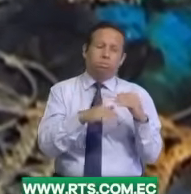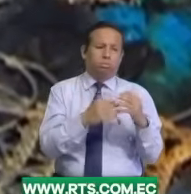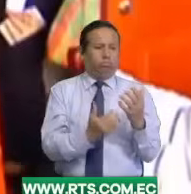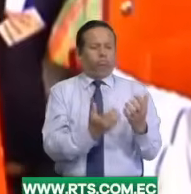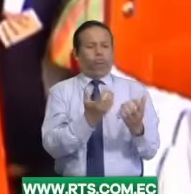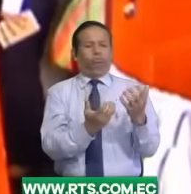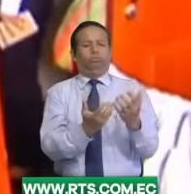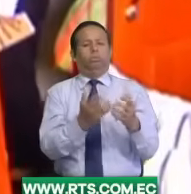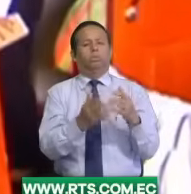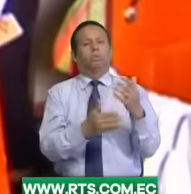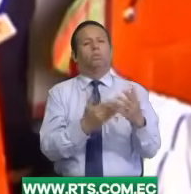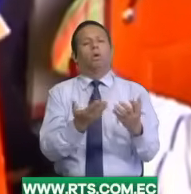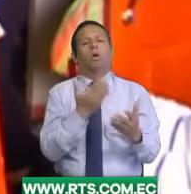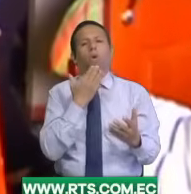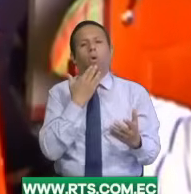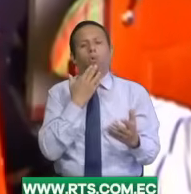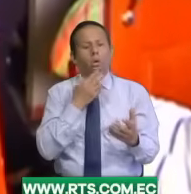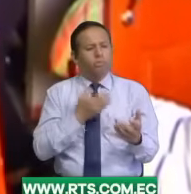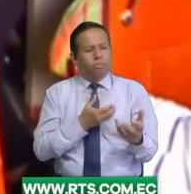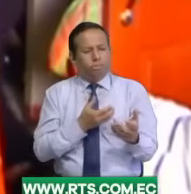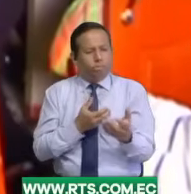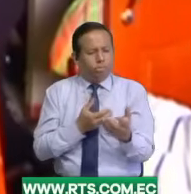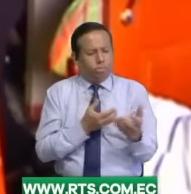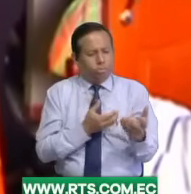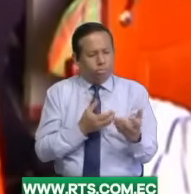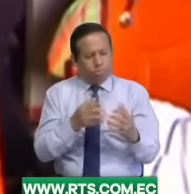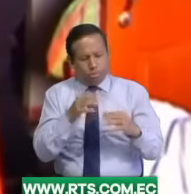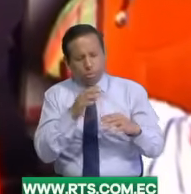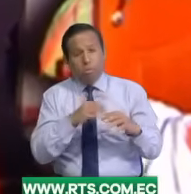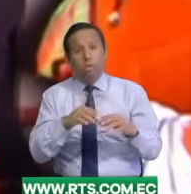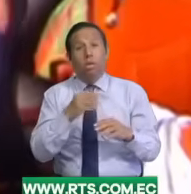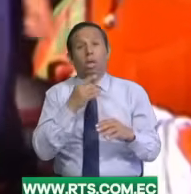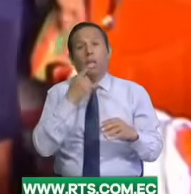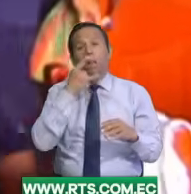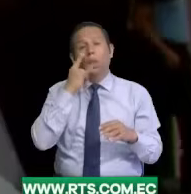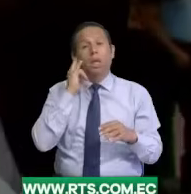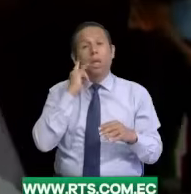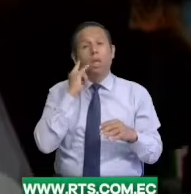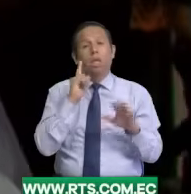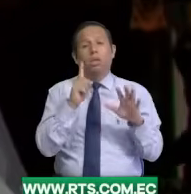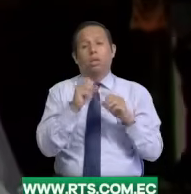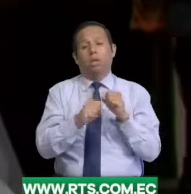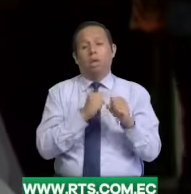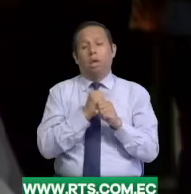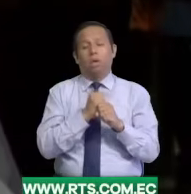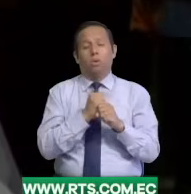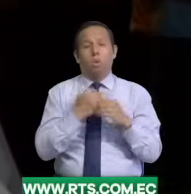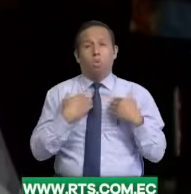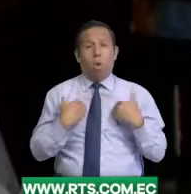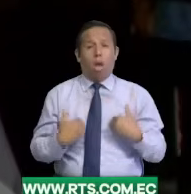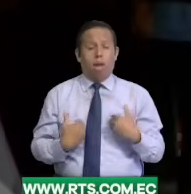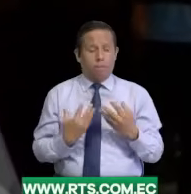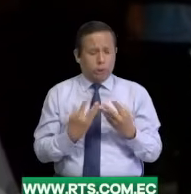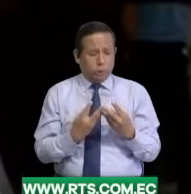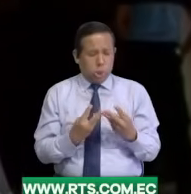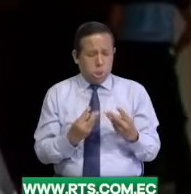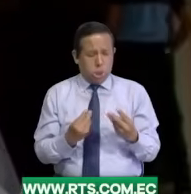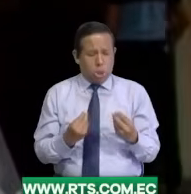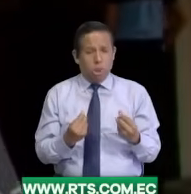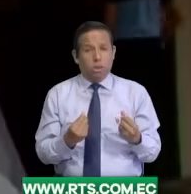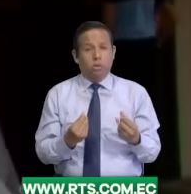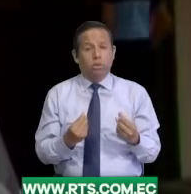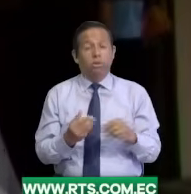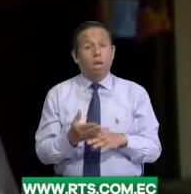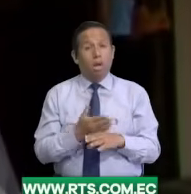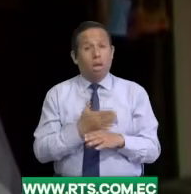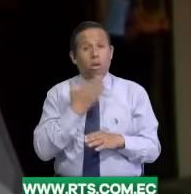inspección, los bomberos encontraron el cuerpo de la menor de edad, de 6 años. Personal de ambulancias subió,